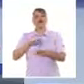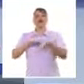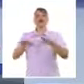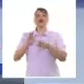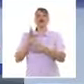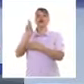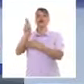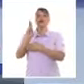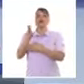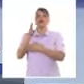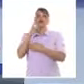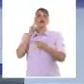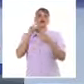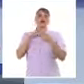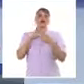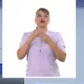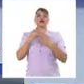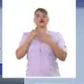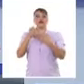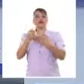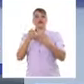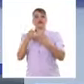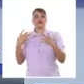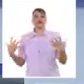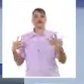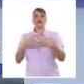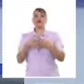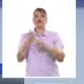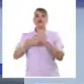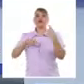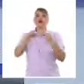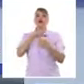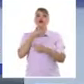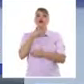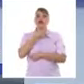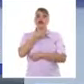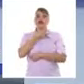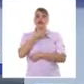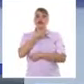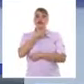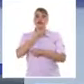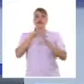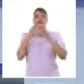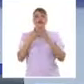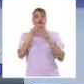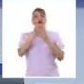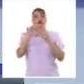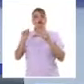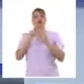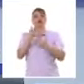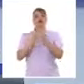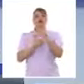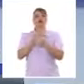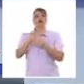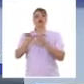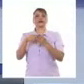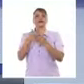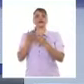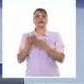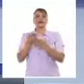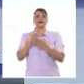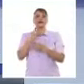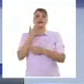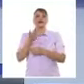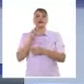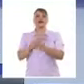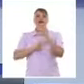de la unidad en contra de flagelos como la guerra y la pobreza. Son estos algunos de los temas que trascendieron durante la jornada inaugural de la 19ª